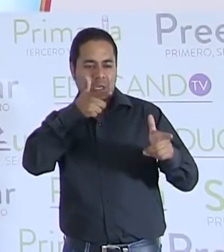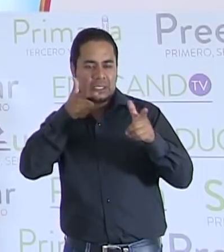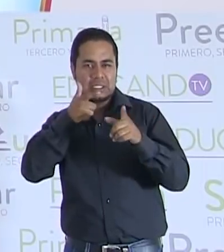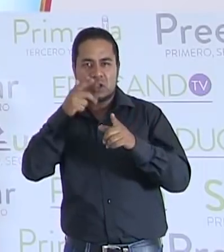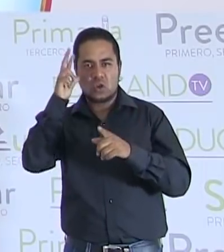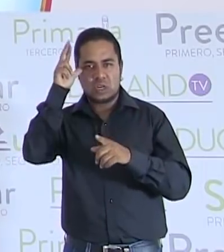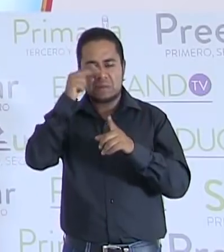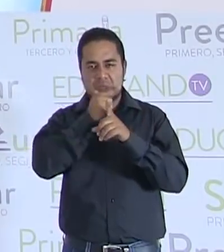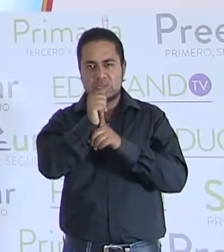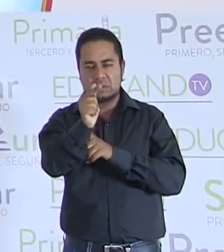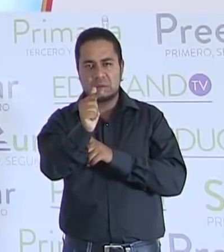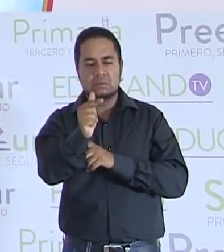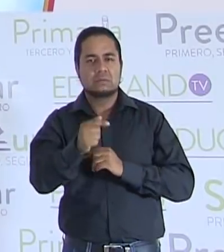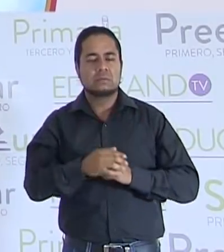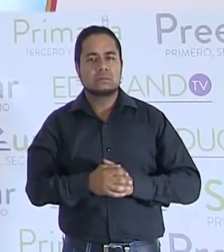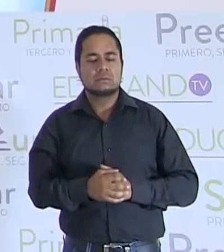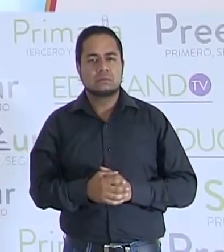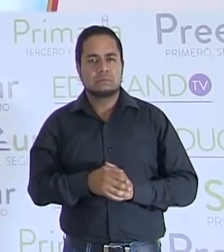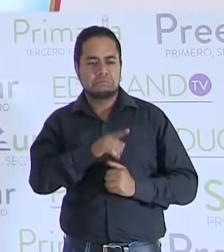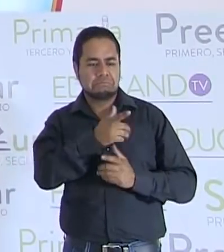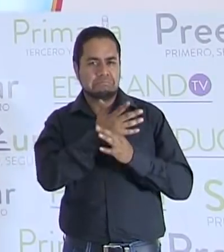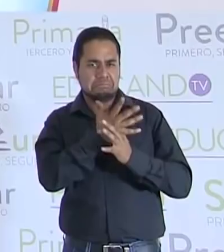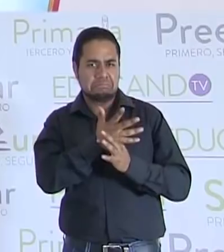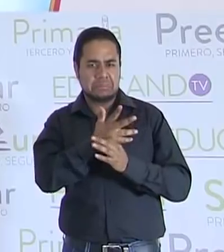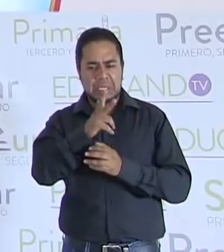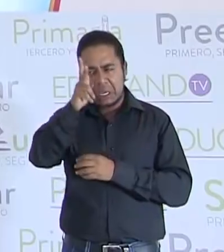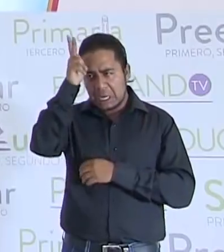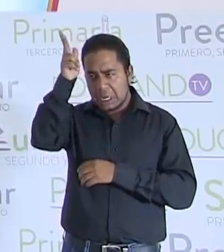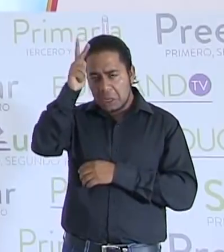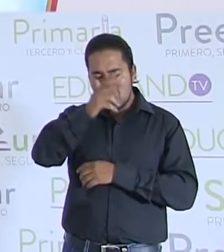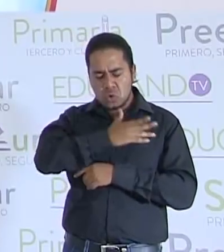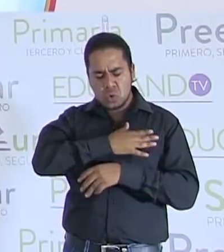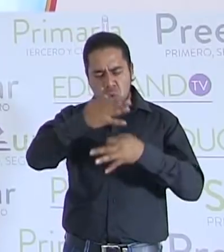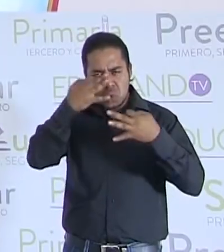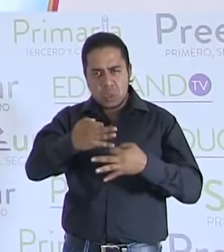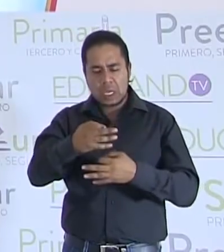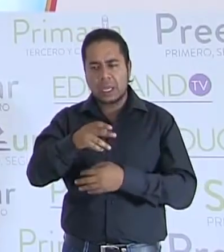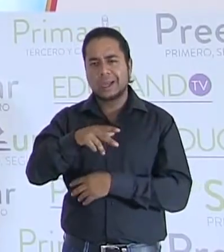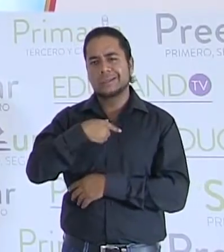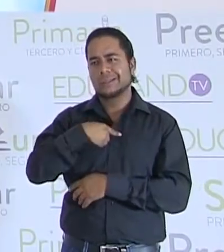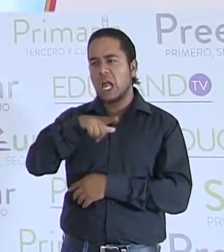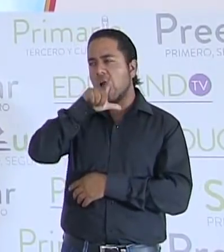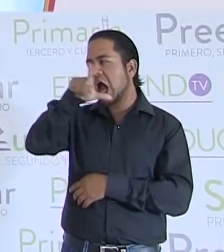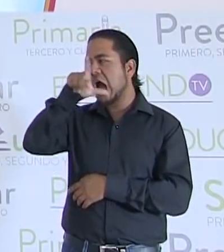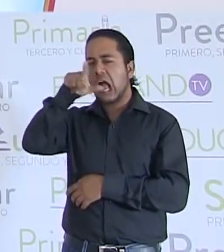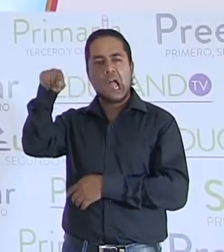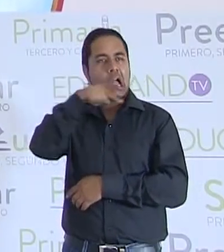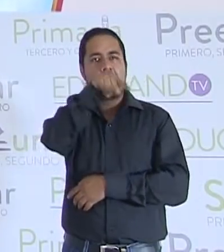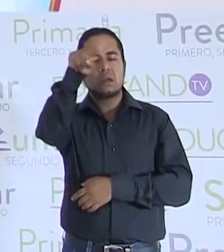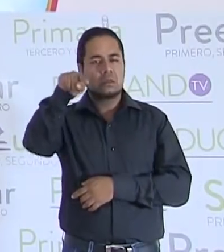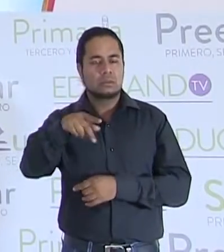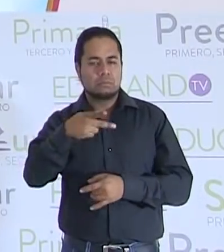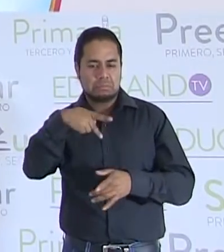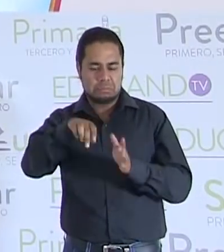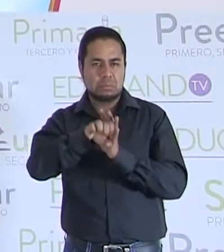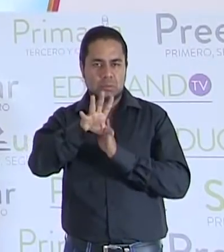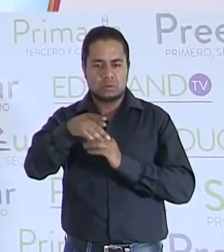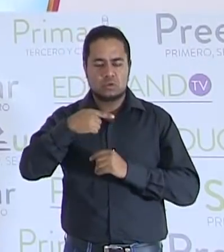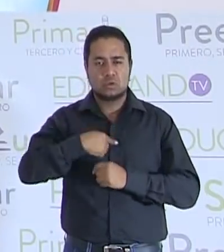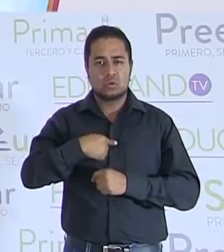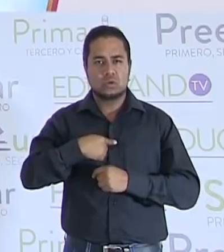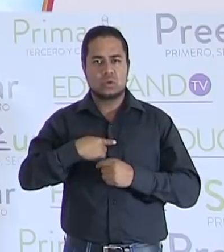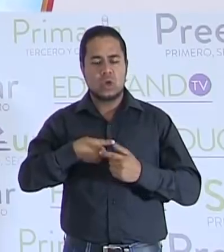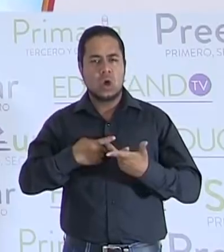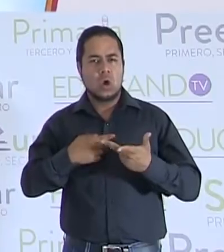ejemplo, literalmente que el que es buen gallo, pues canta donde quiera, ¿verdad? Pero en nuestra vida, ¿qué quiere decir? Que si estamos bien